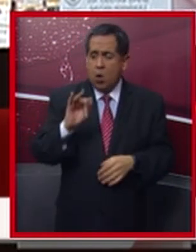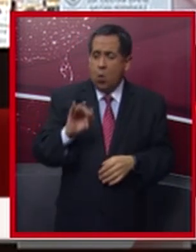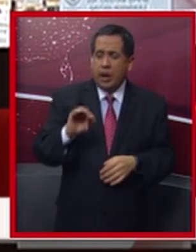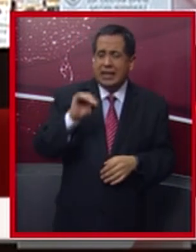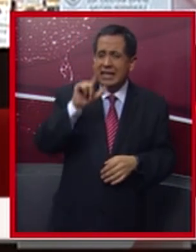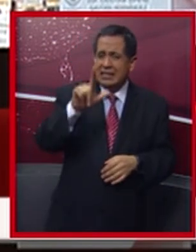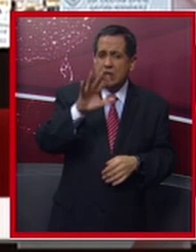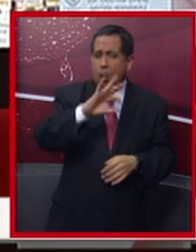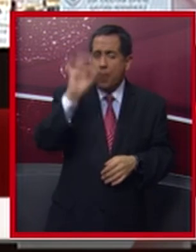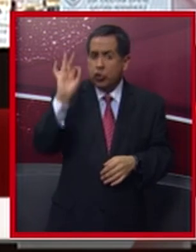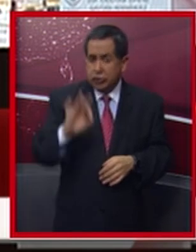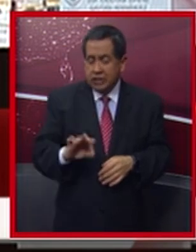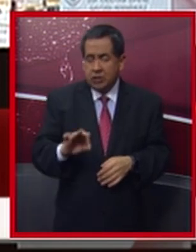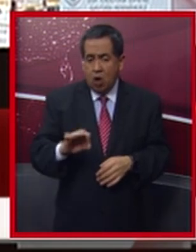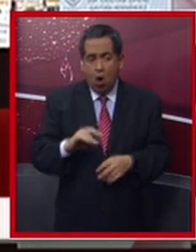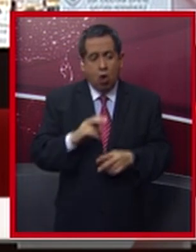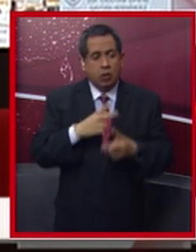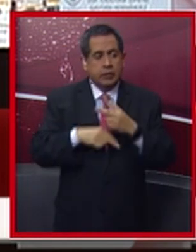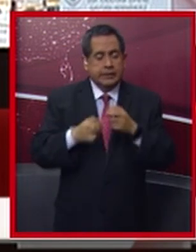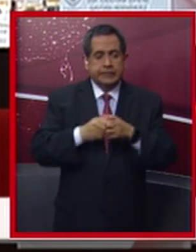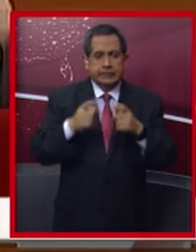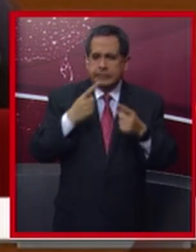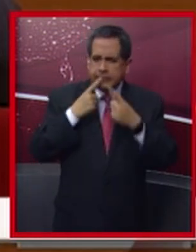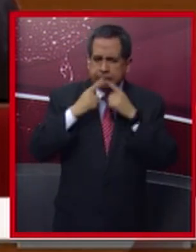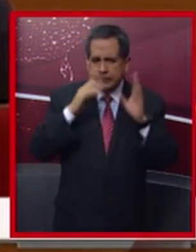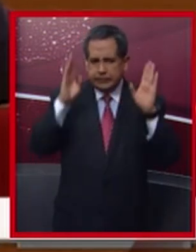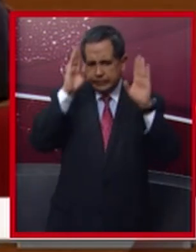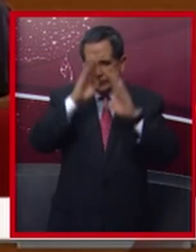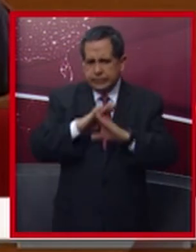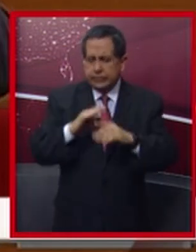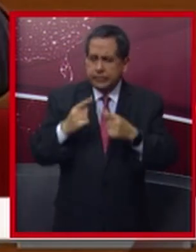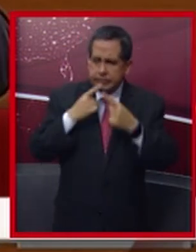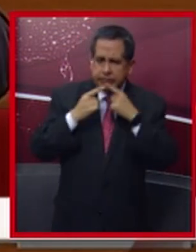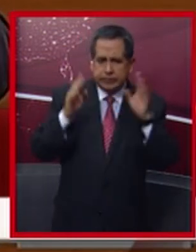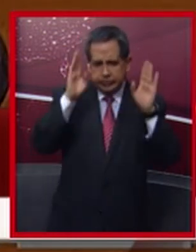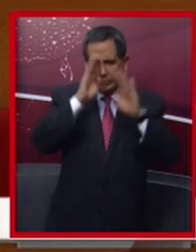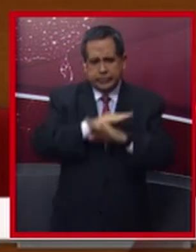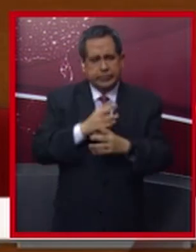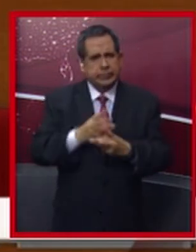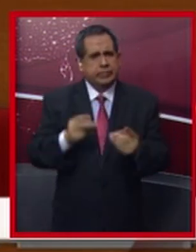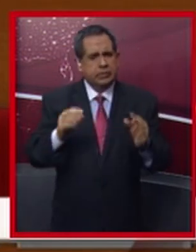47% creció la conciliación y los asuntos resueltos durante el proceso.